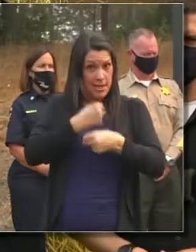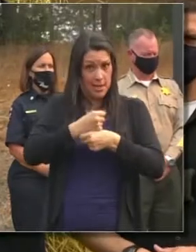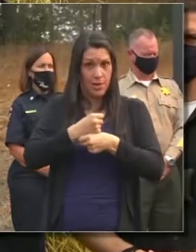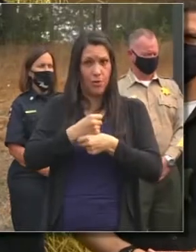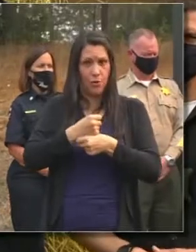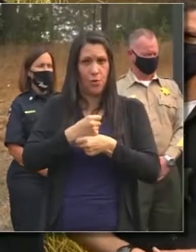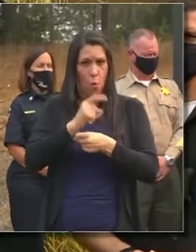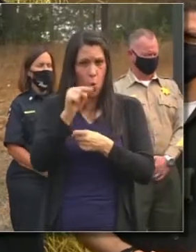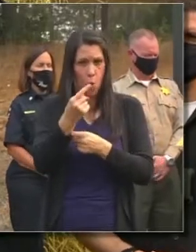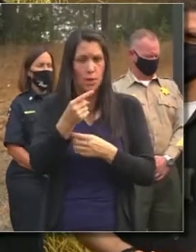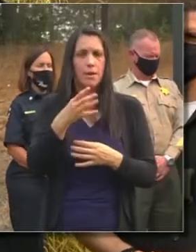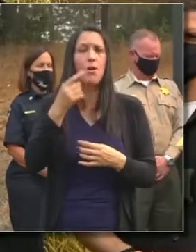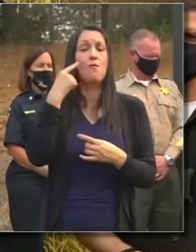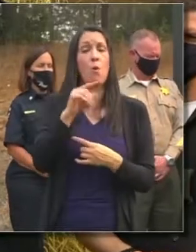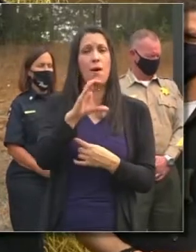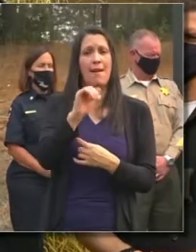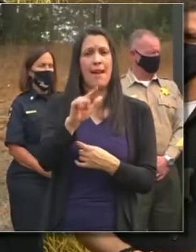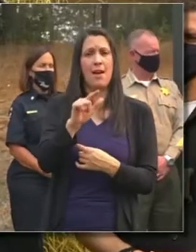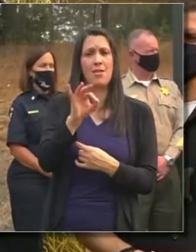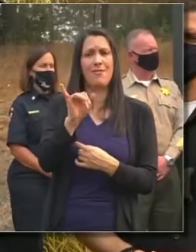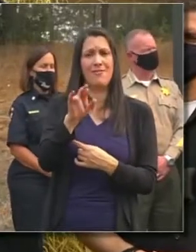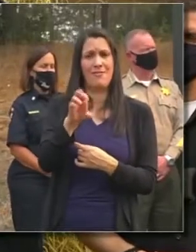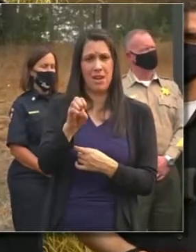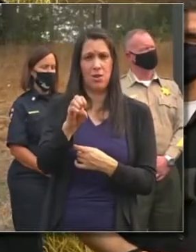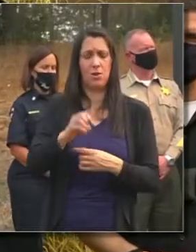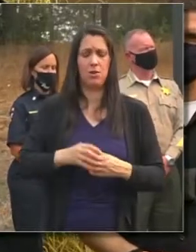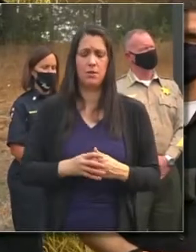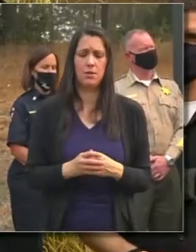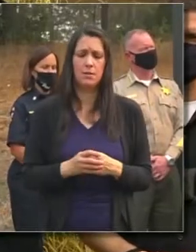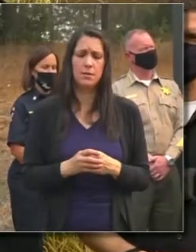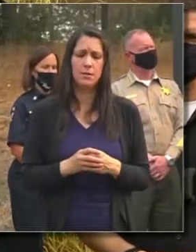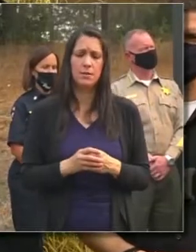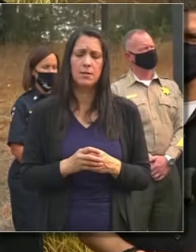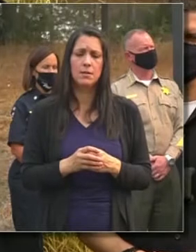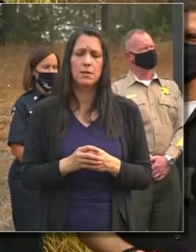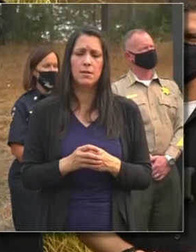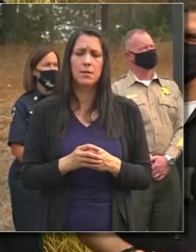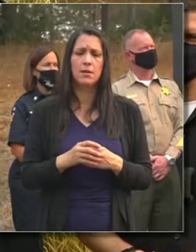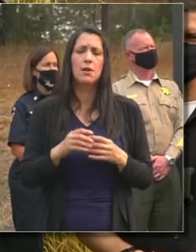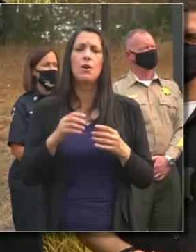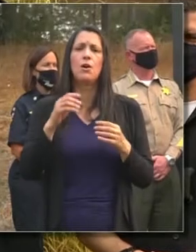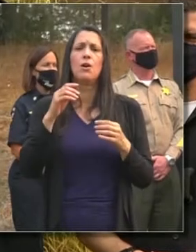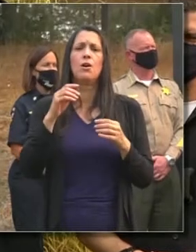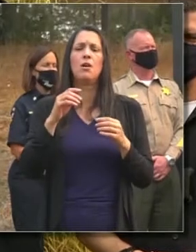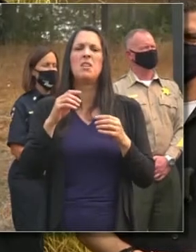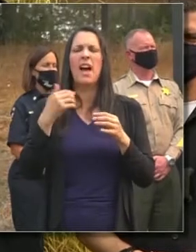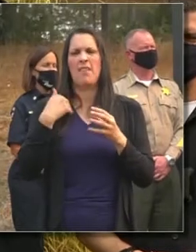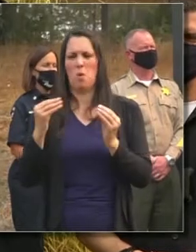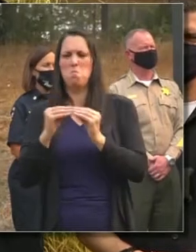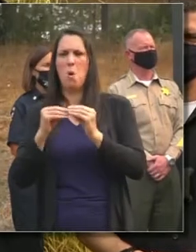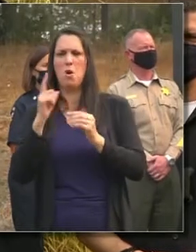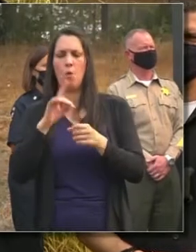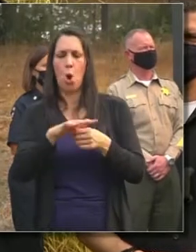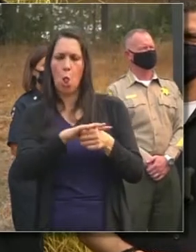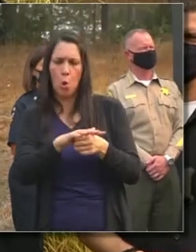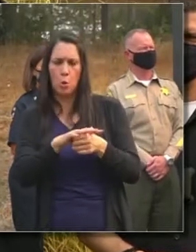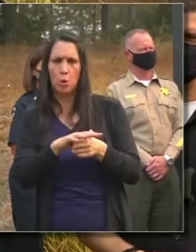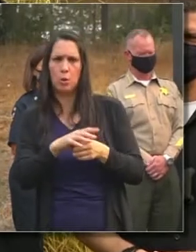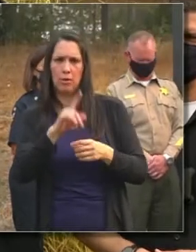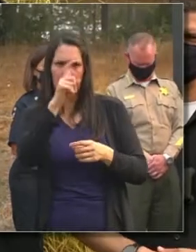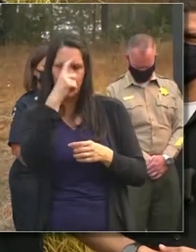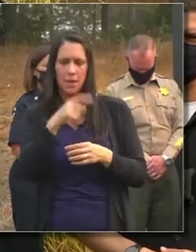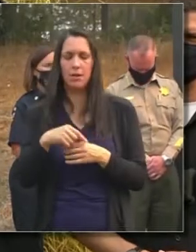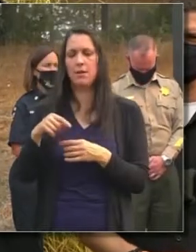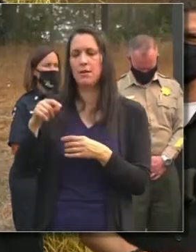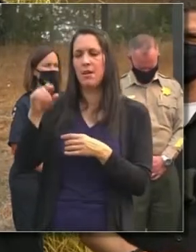este año solamente para calfire hay añadidos al nivel local y al